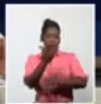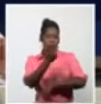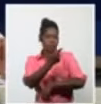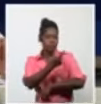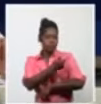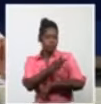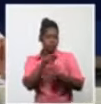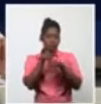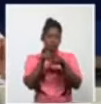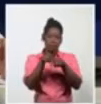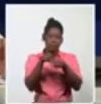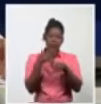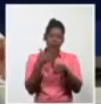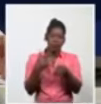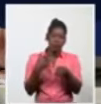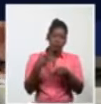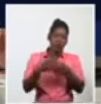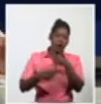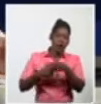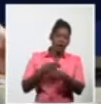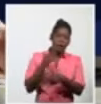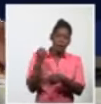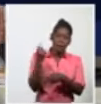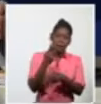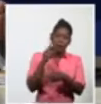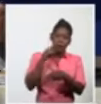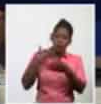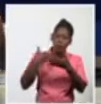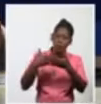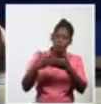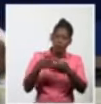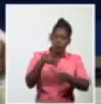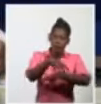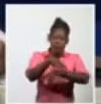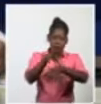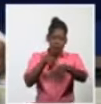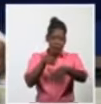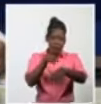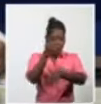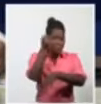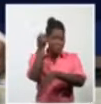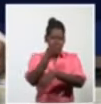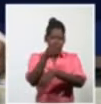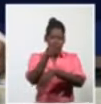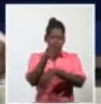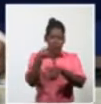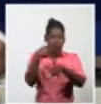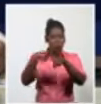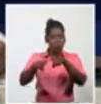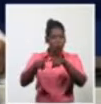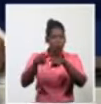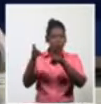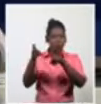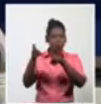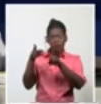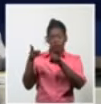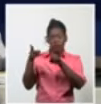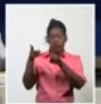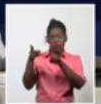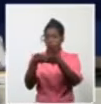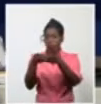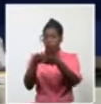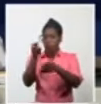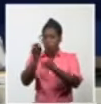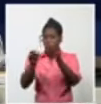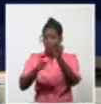cómo se hacen primero pruebas en animales, después ensayos clínicos en grupos de humanos reducidos, después un